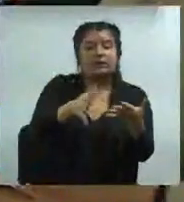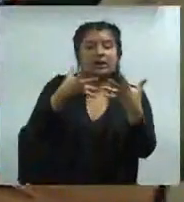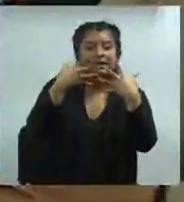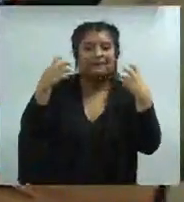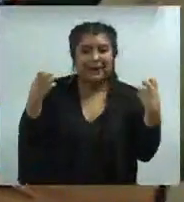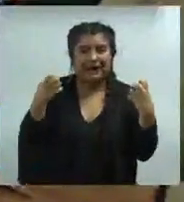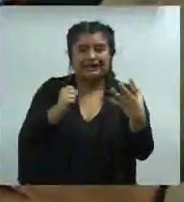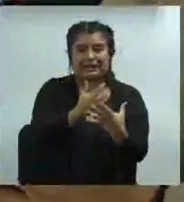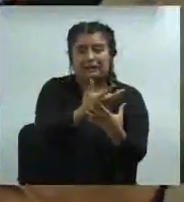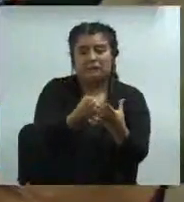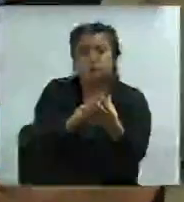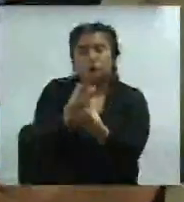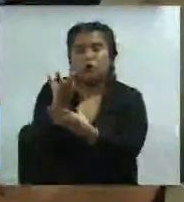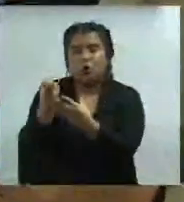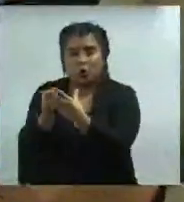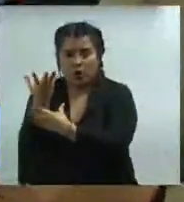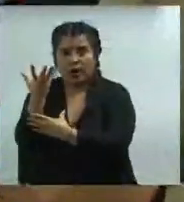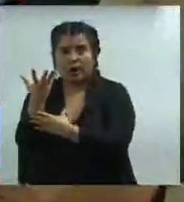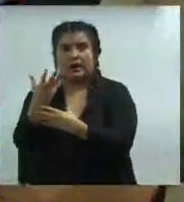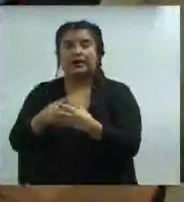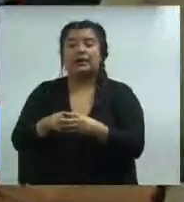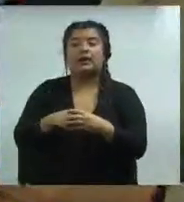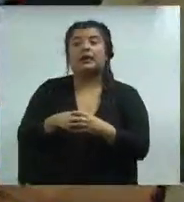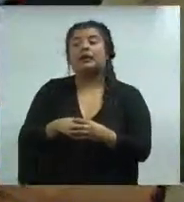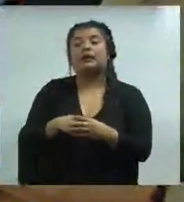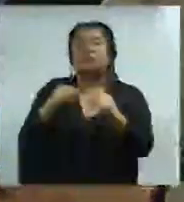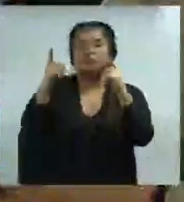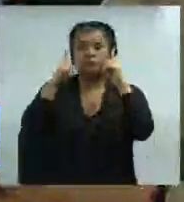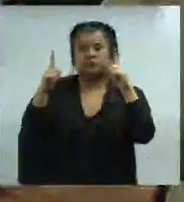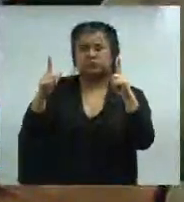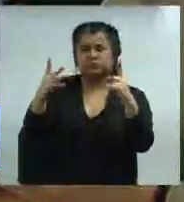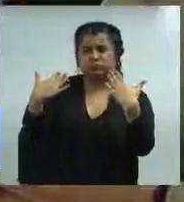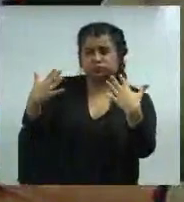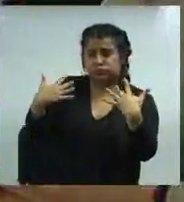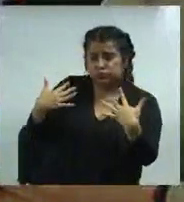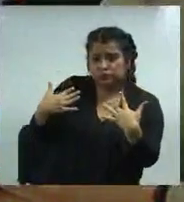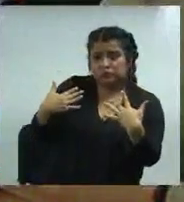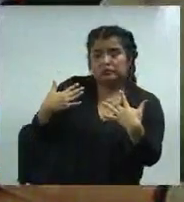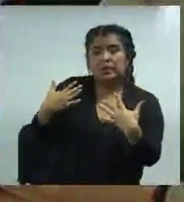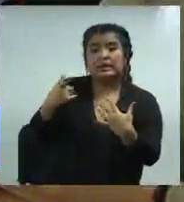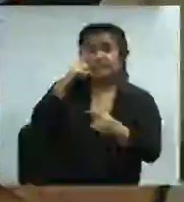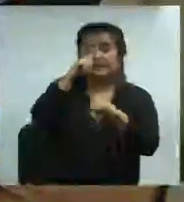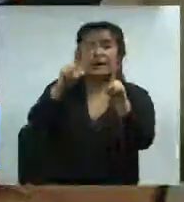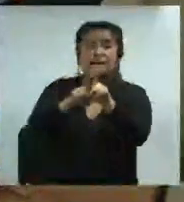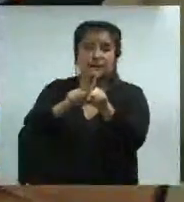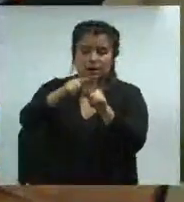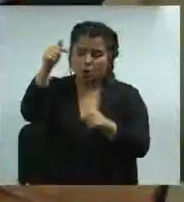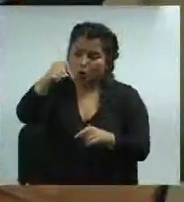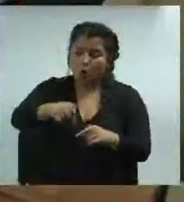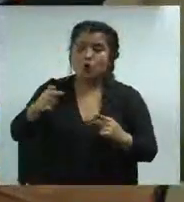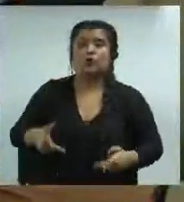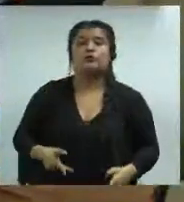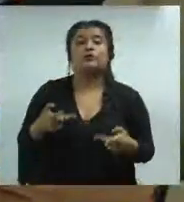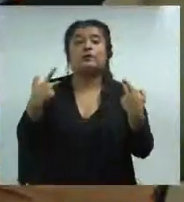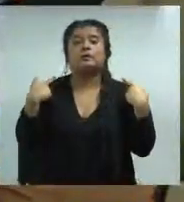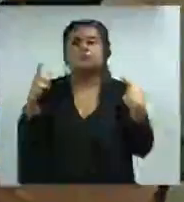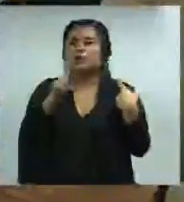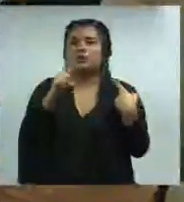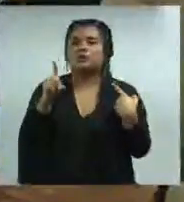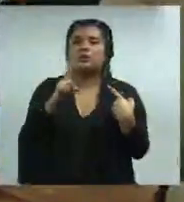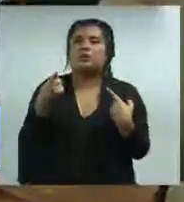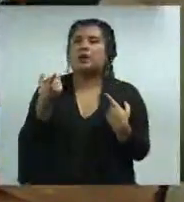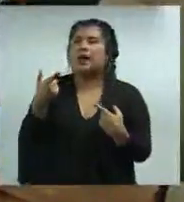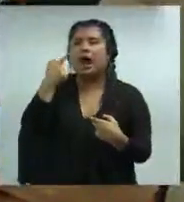el cambio climático, el sobrecalentamiento de la tierra, para que muchos que no creen en él, pero que es real y que hoy lo vivimos y que no es una